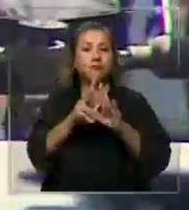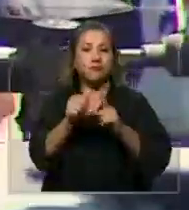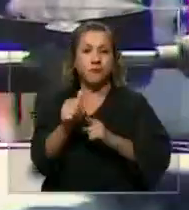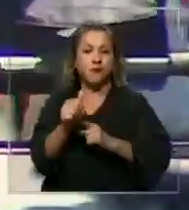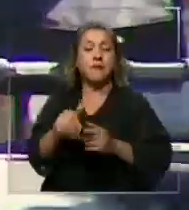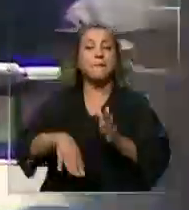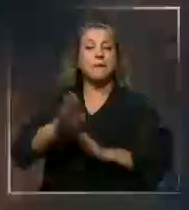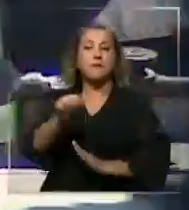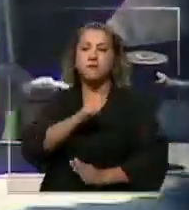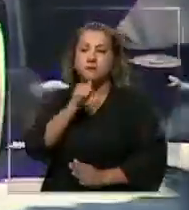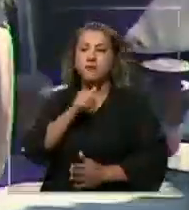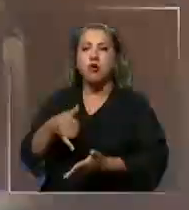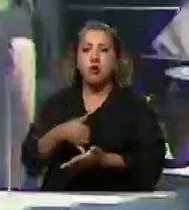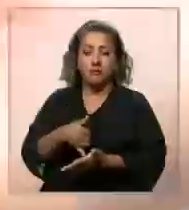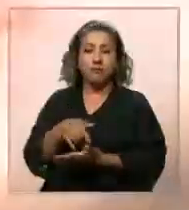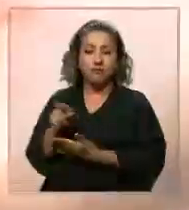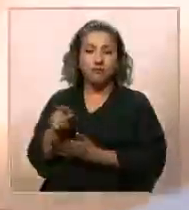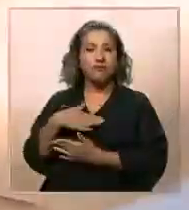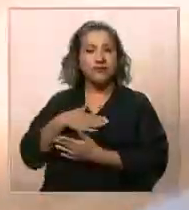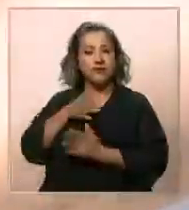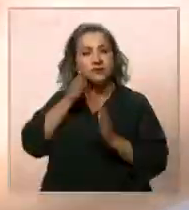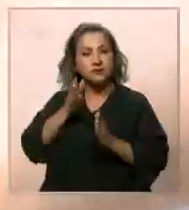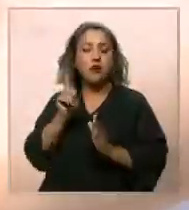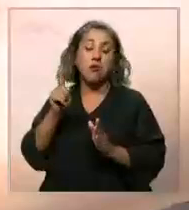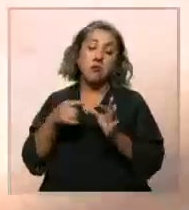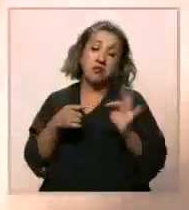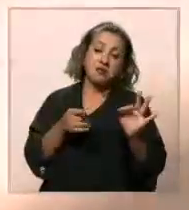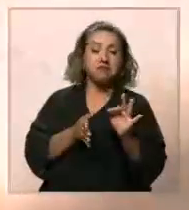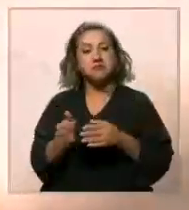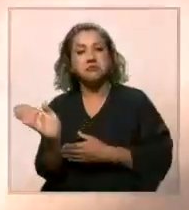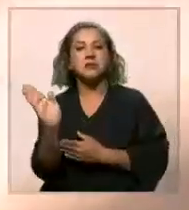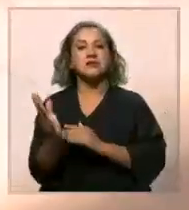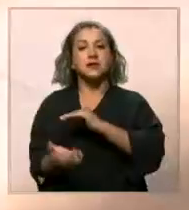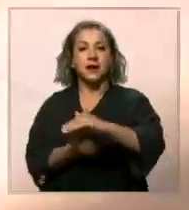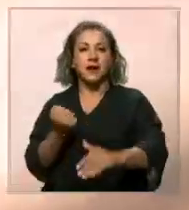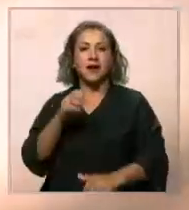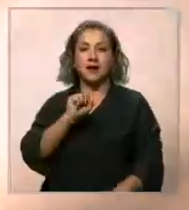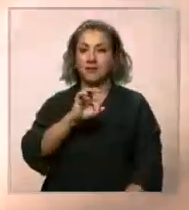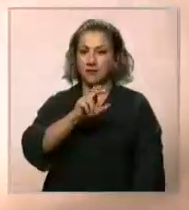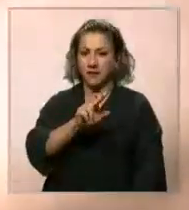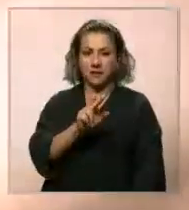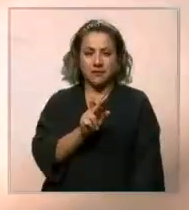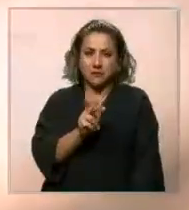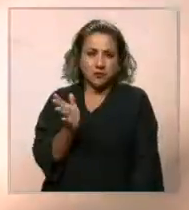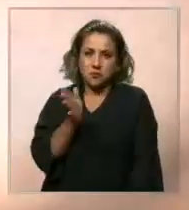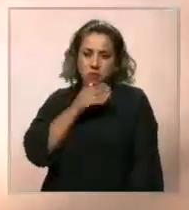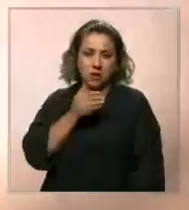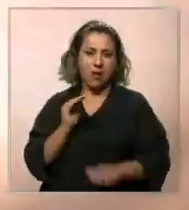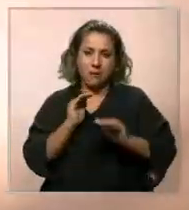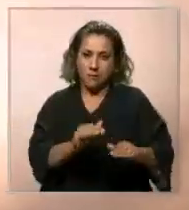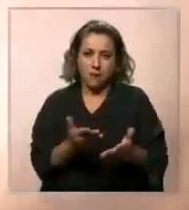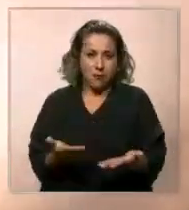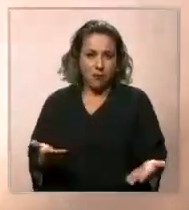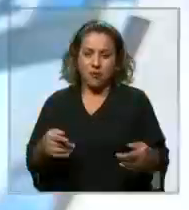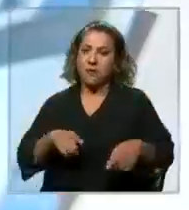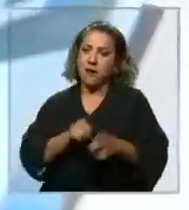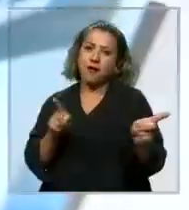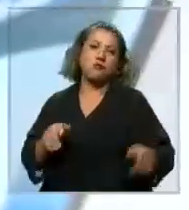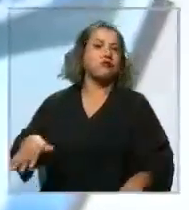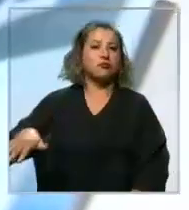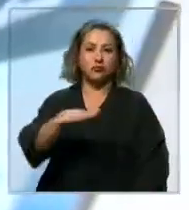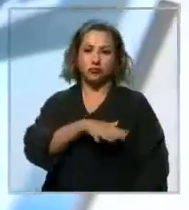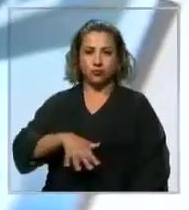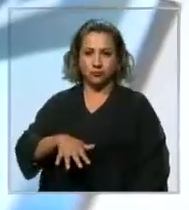las familias más vulnerables y que pretende ser una alternativa a un retiro de afp que no cuenta con un apoyo transversal